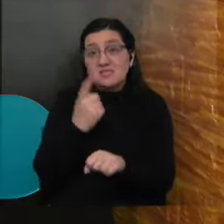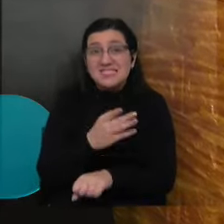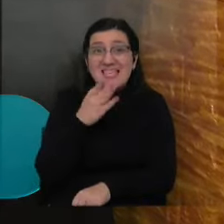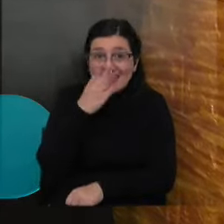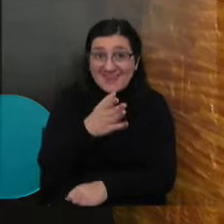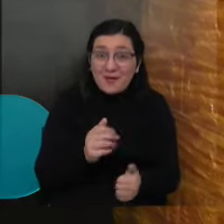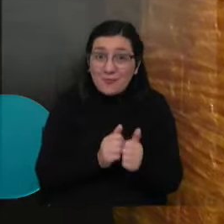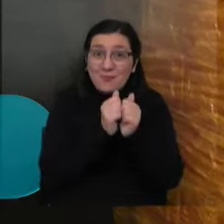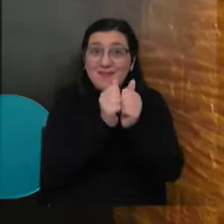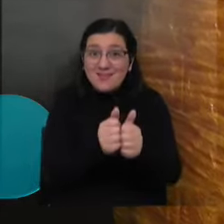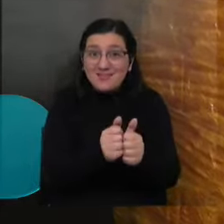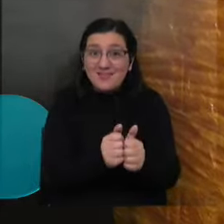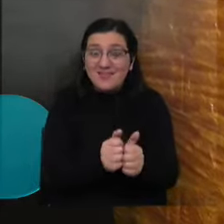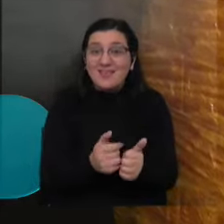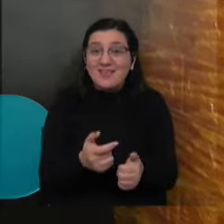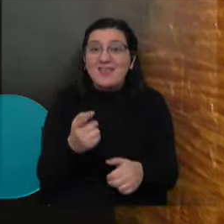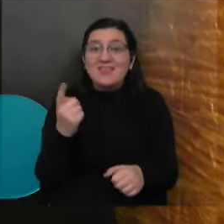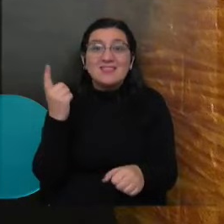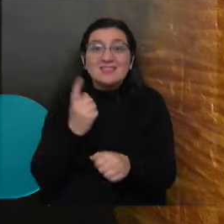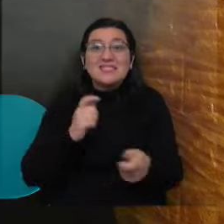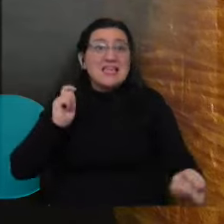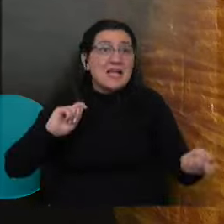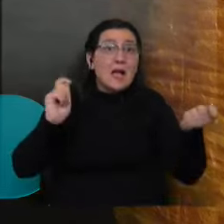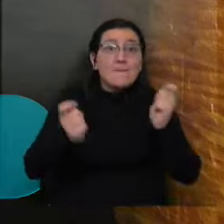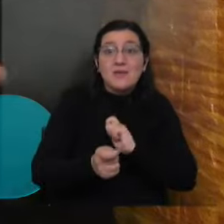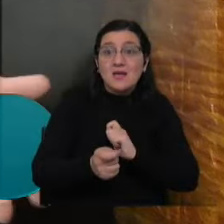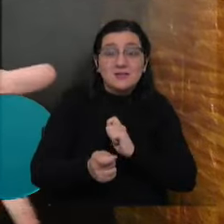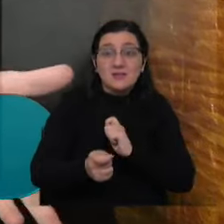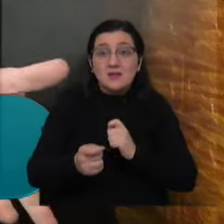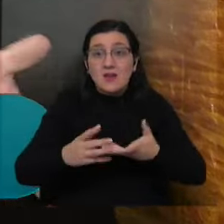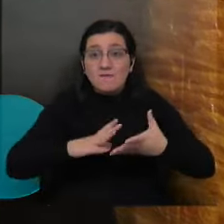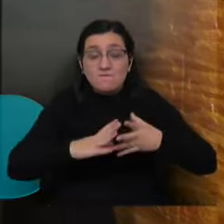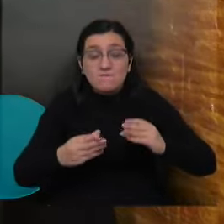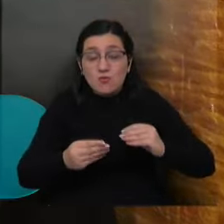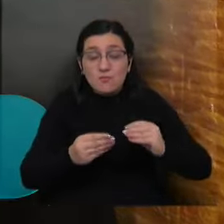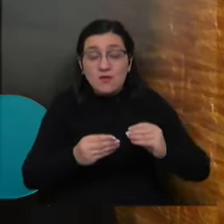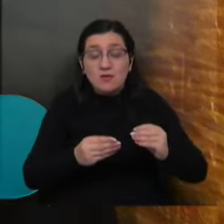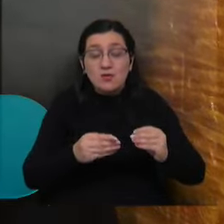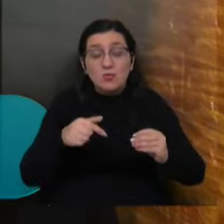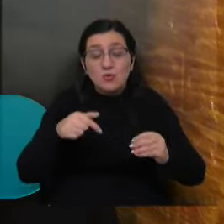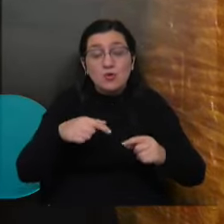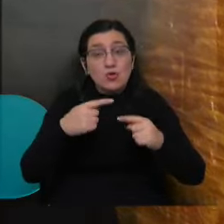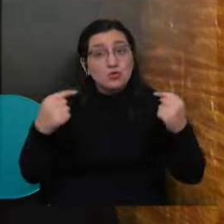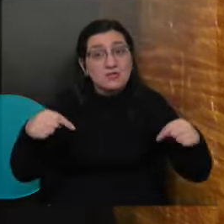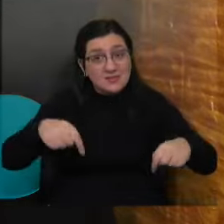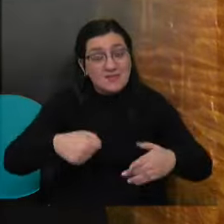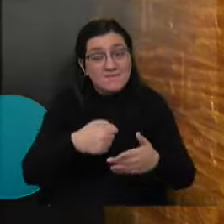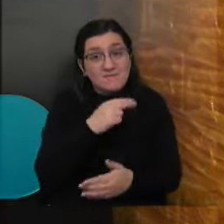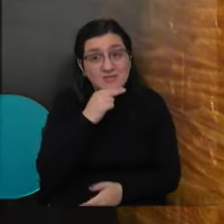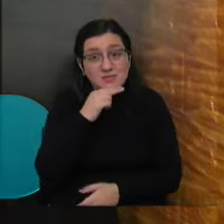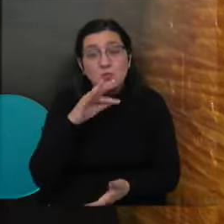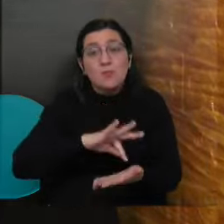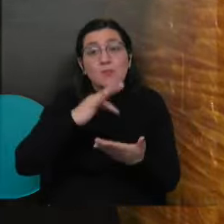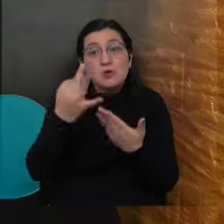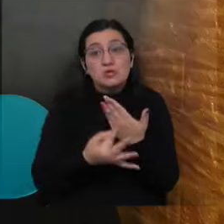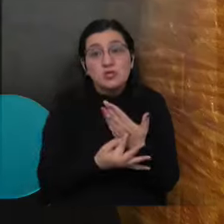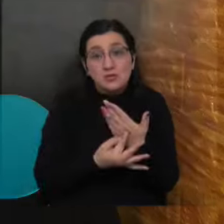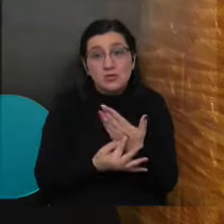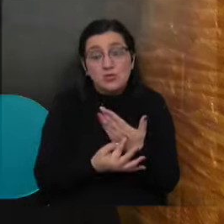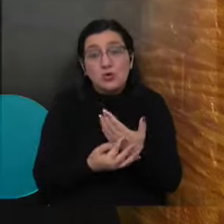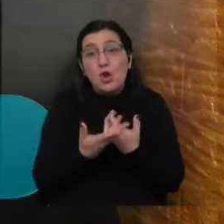acompañarte y decide eh cambiarte la carrera y cambiarte la vida con cosas como la que van a pasar este viernes porque es un es un proyecto que está sostenido por la